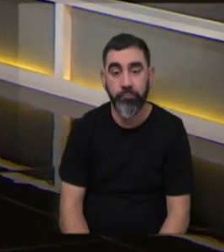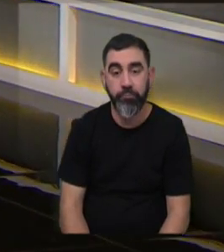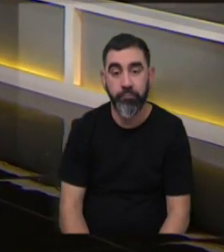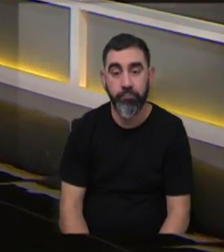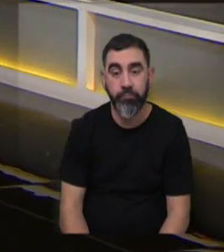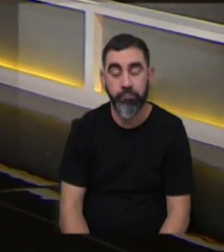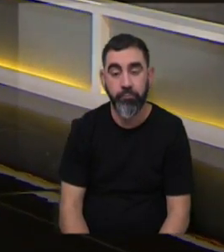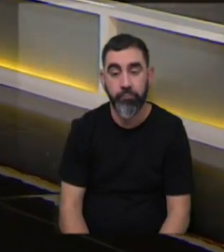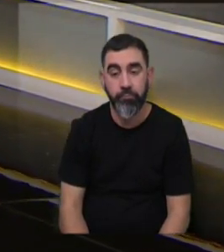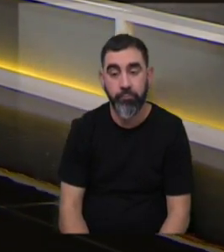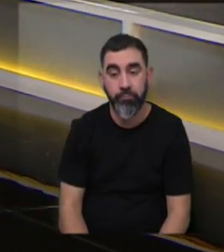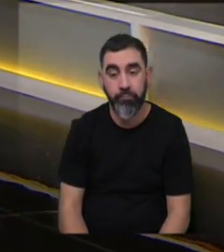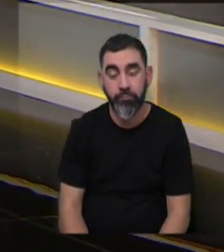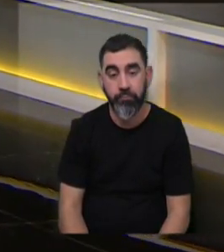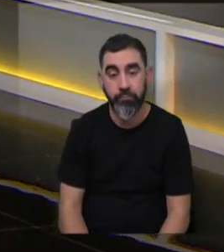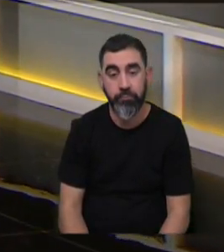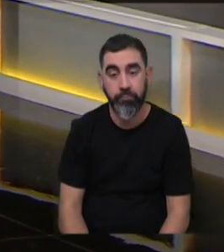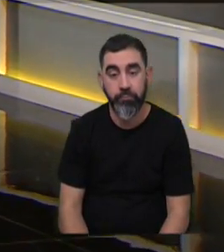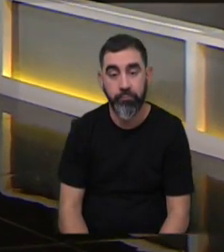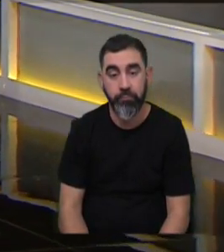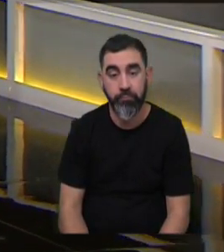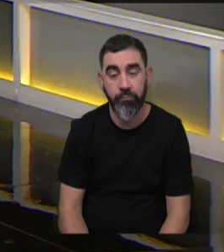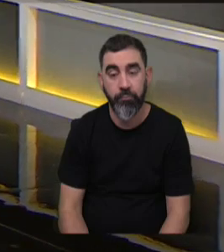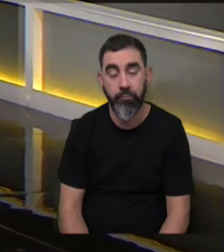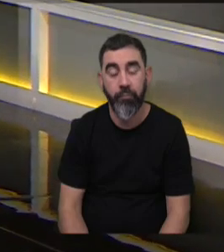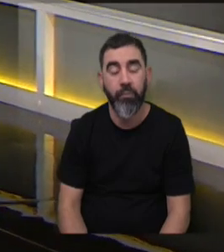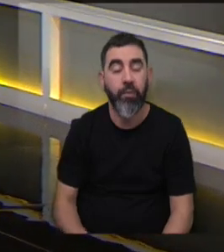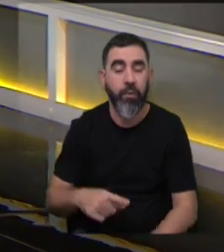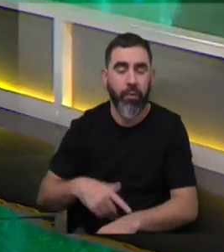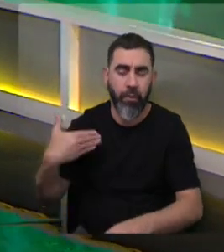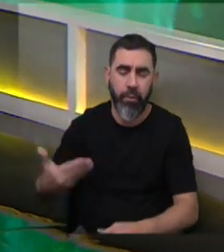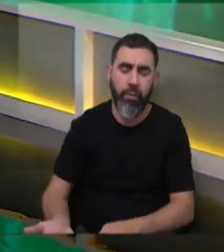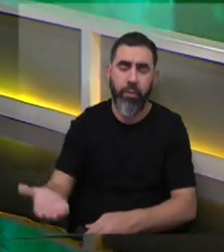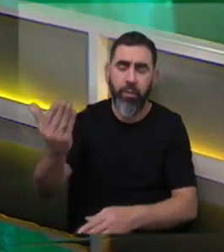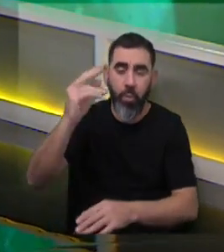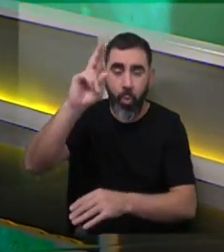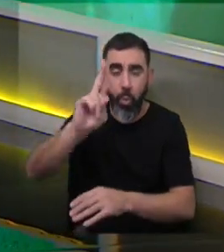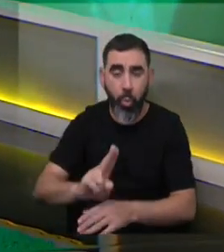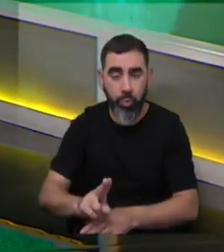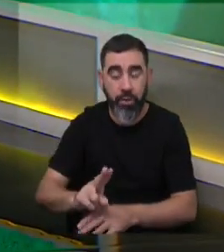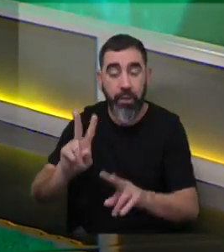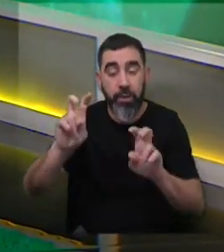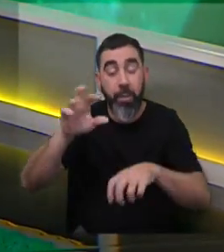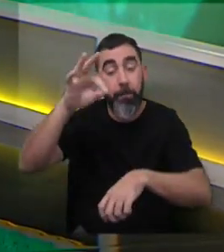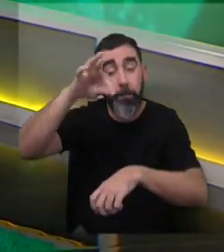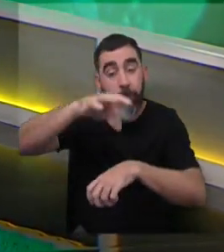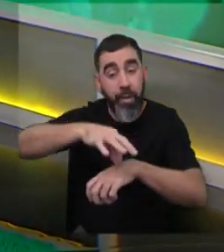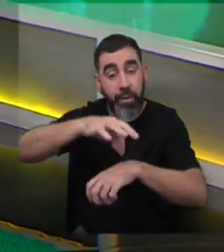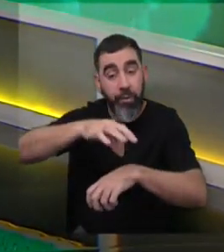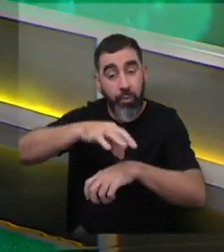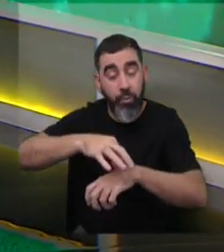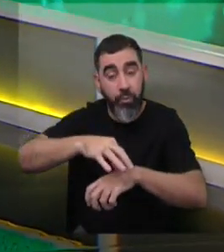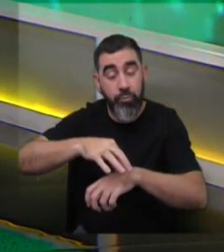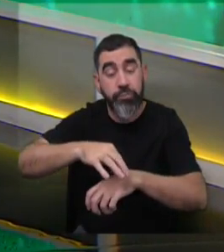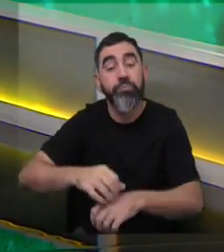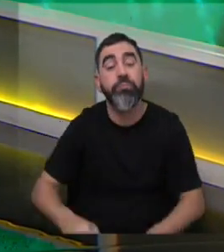Bueno, a pesar de todo el tiempo que, según se explicaba en el informe, hace que se viene utilizando con fines médicos las